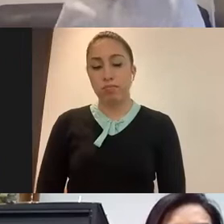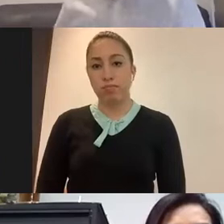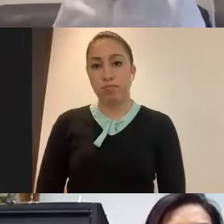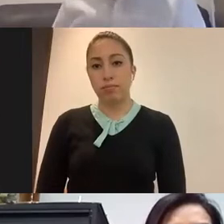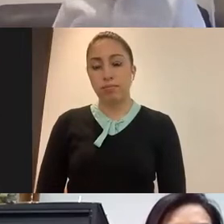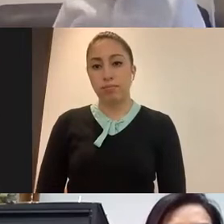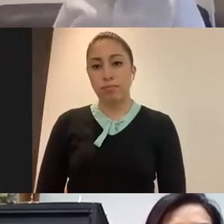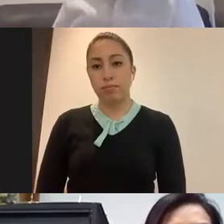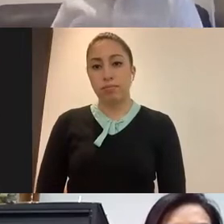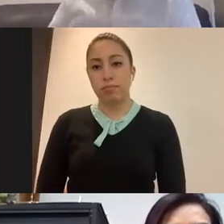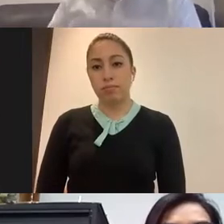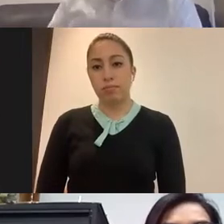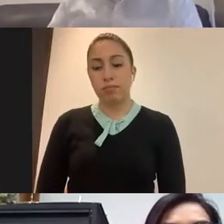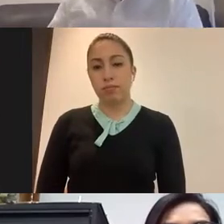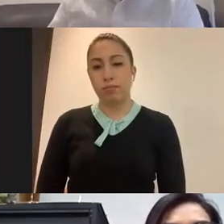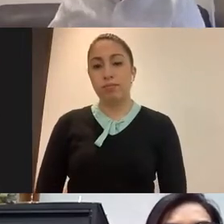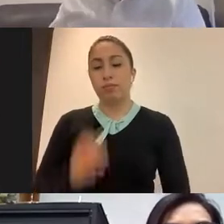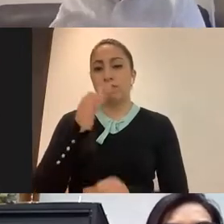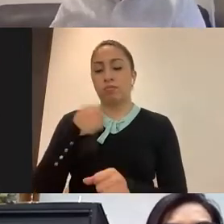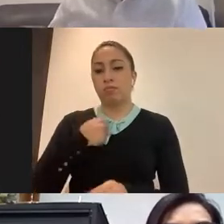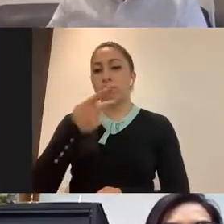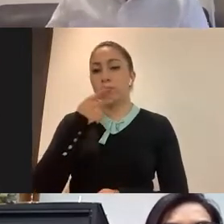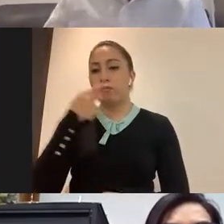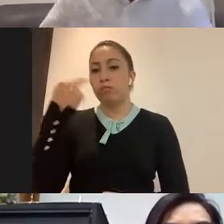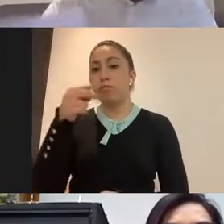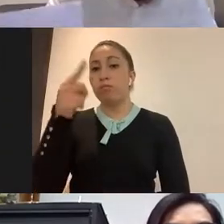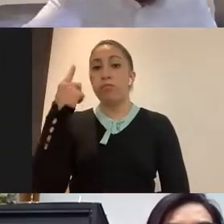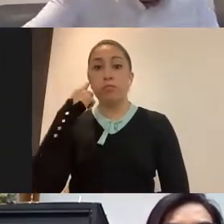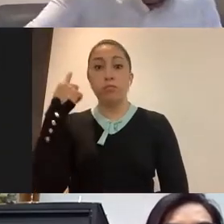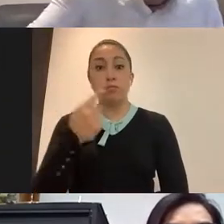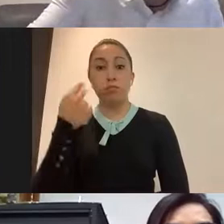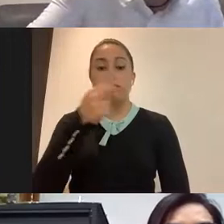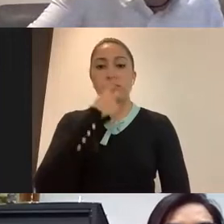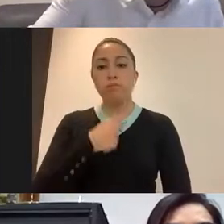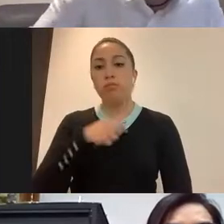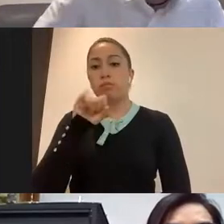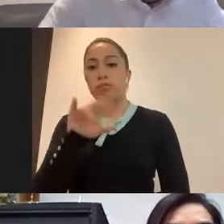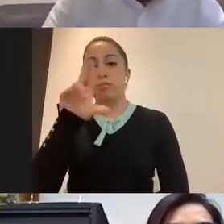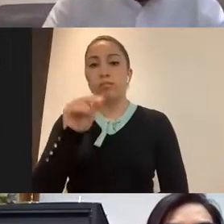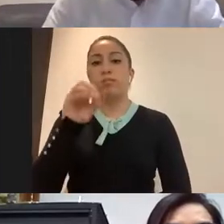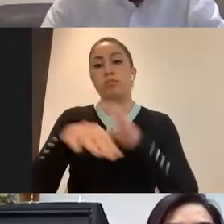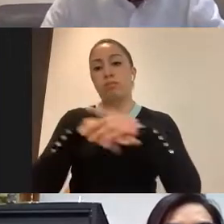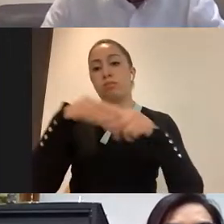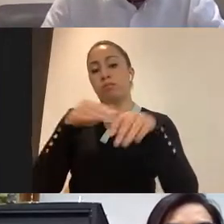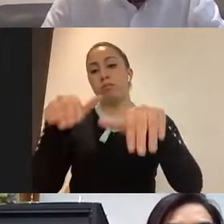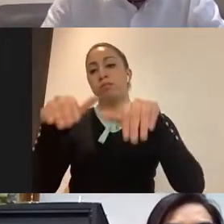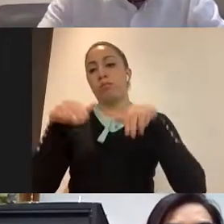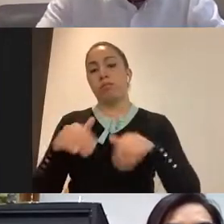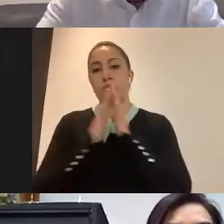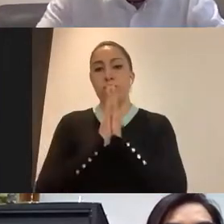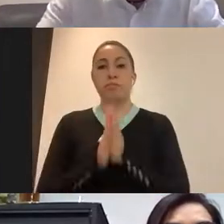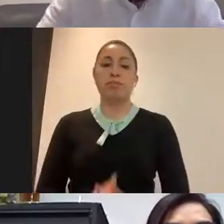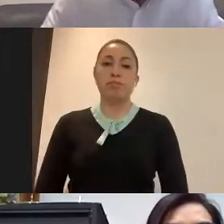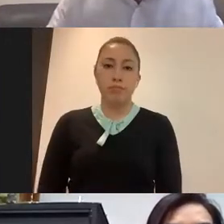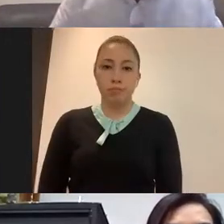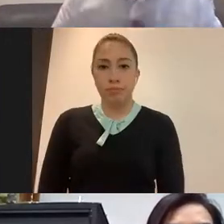Empezaríamos, procedería a nombrarlos, por lo que solicito atentamente, en votación nominal, indiquen el sentido, el nombre y